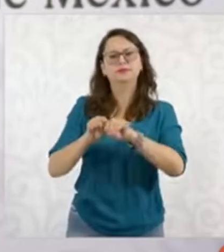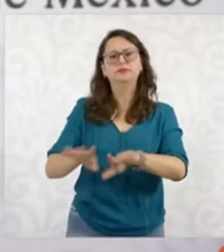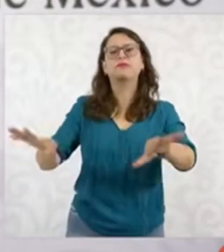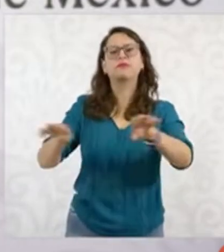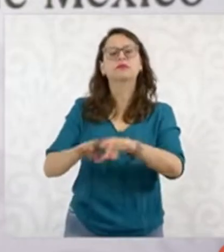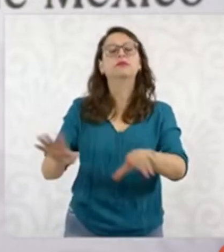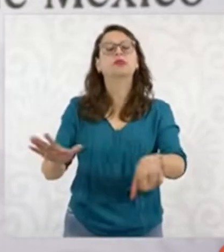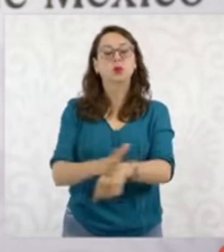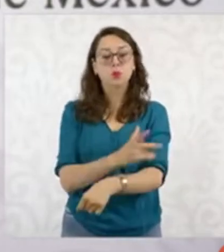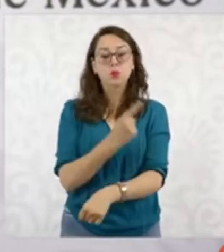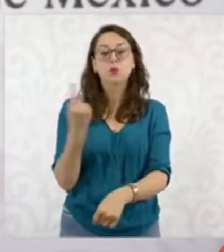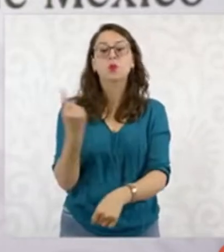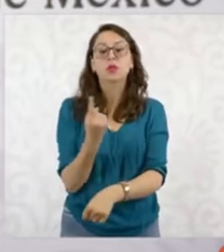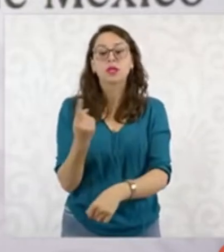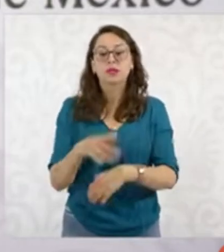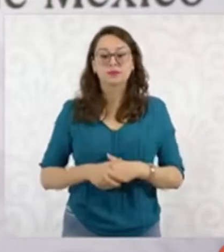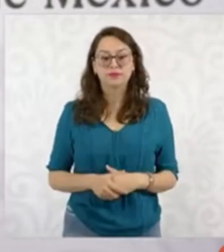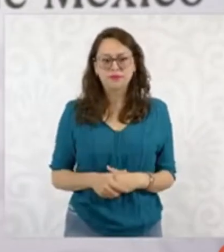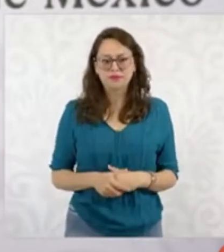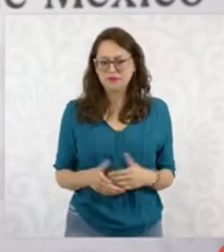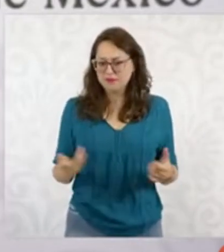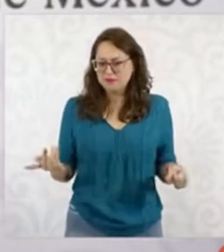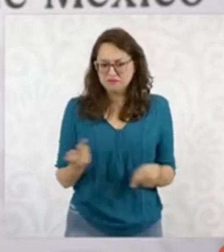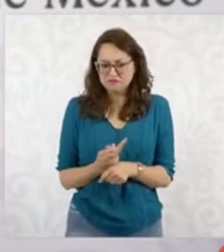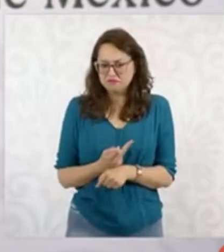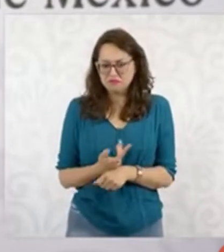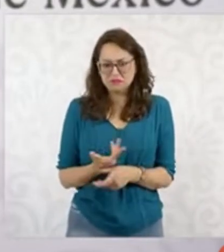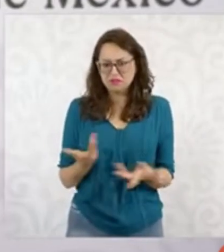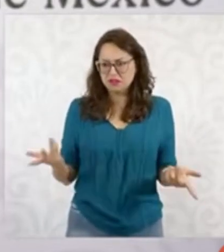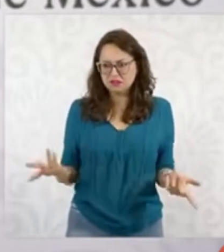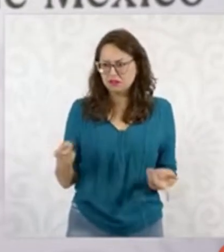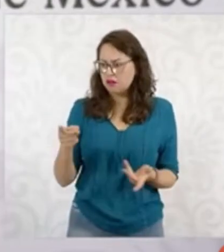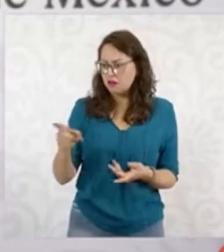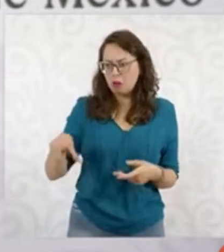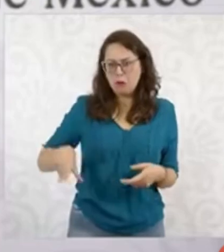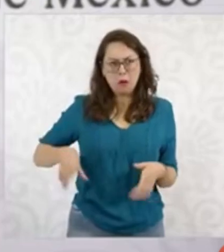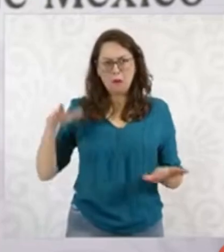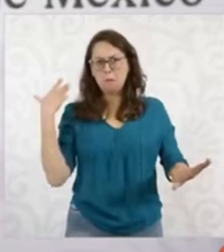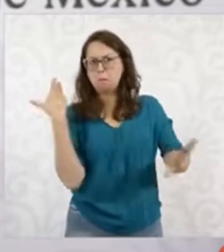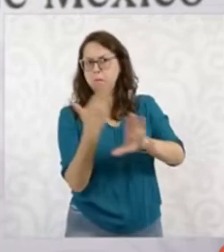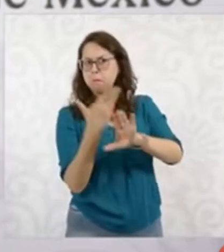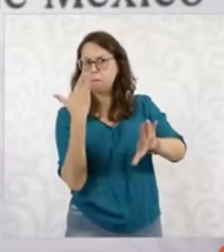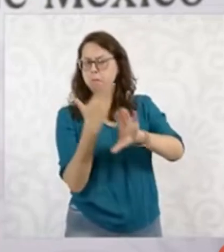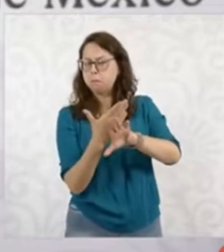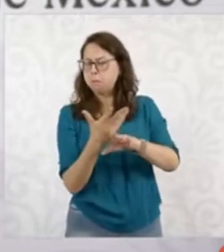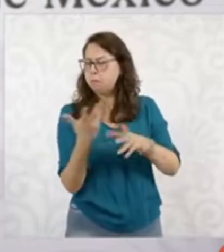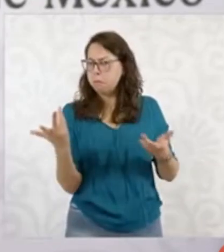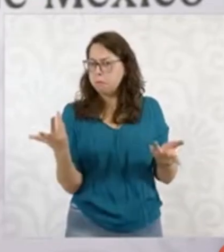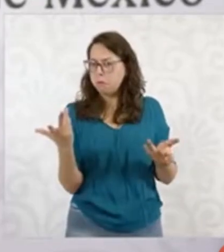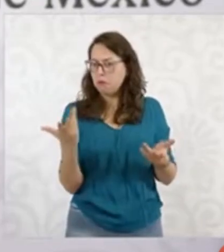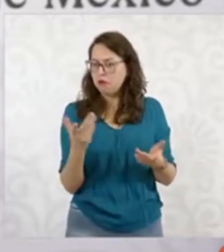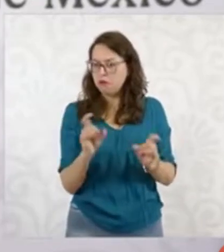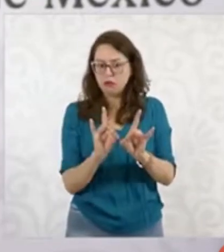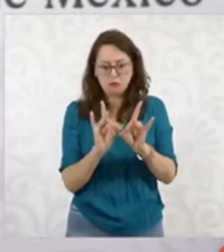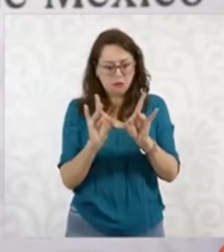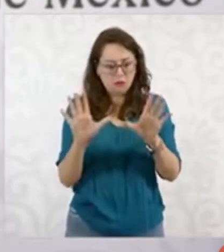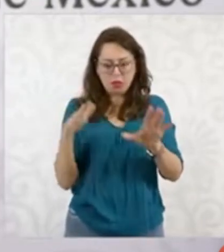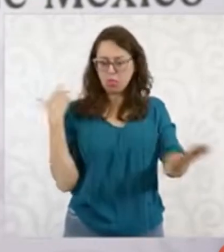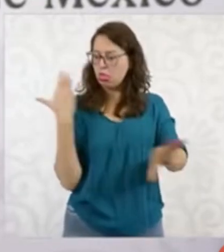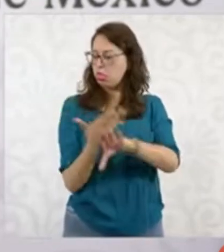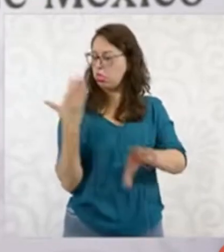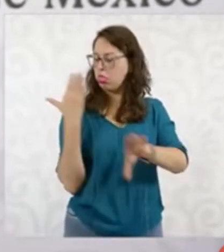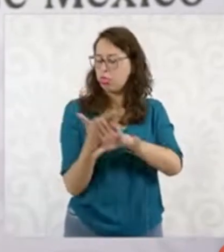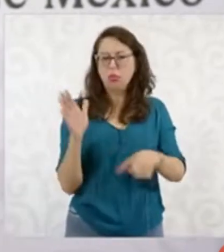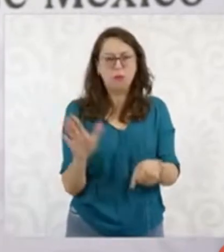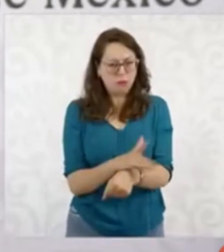qué? ¿Por qué ocurrió esto? Bueno, él debía impuestos. Aquí lo dijo muchas veces el